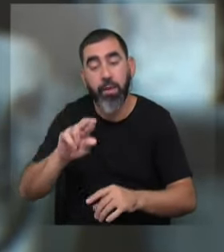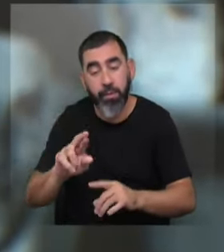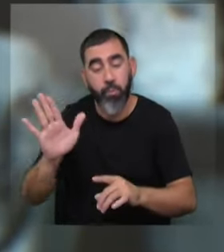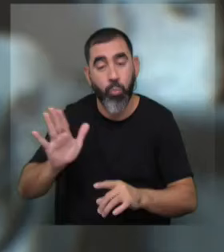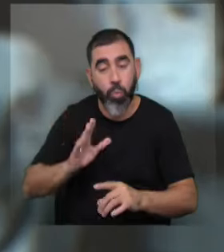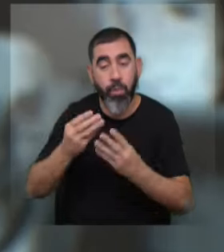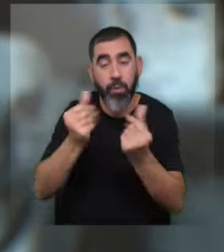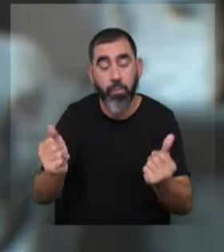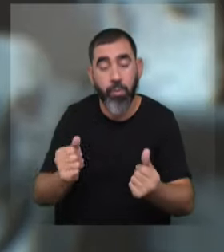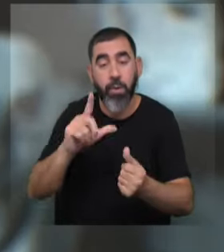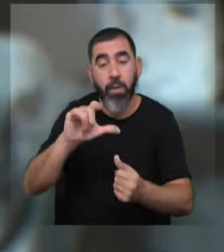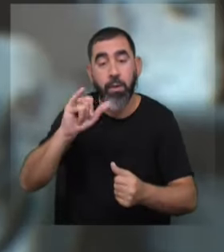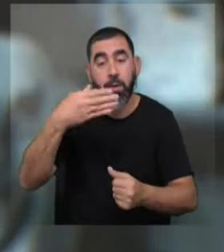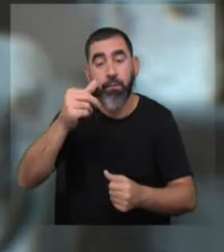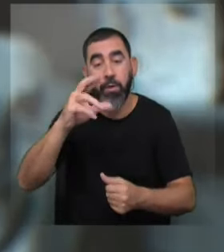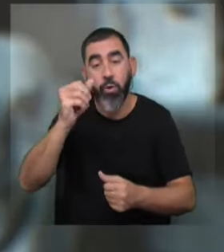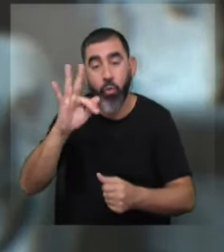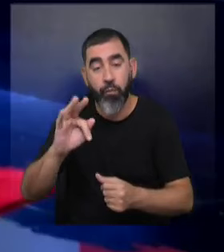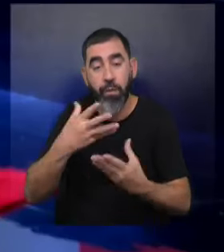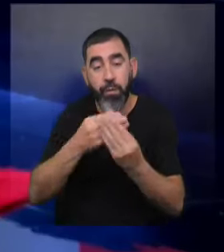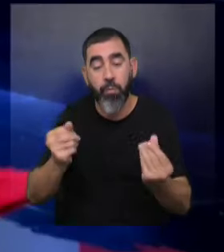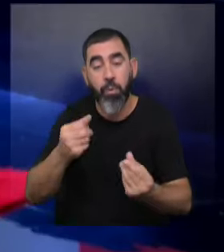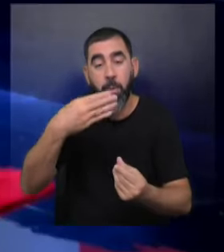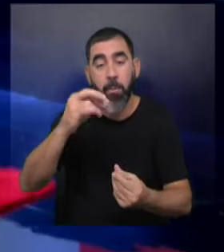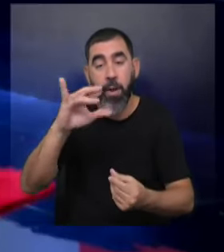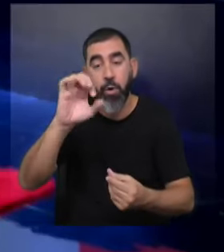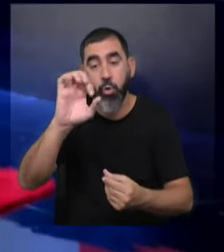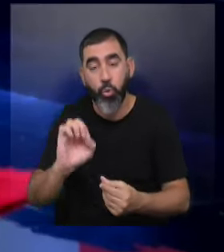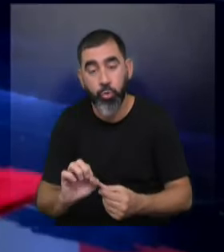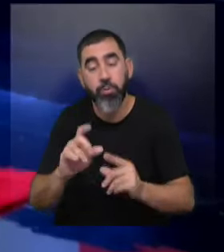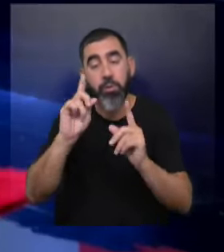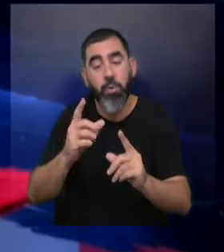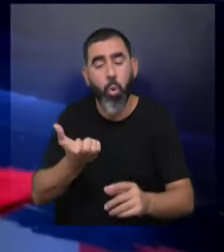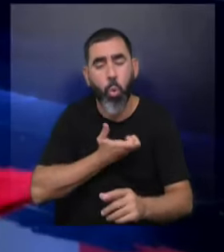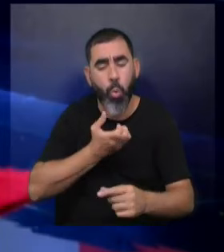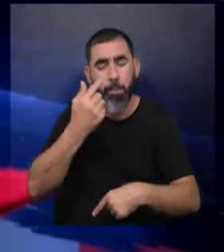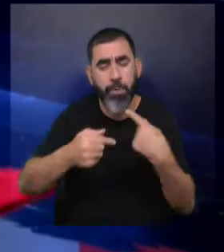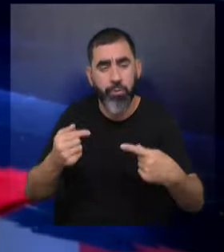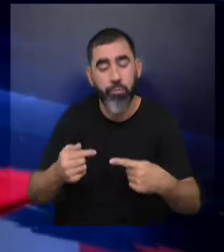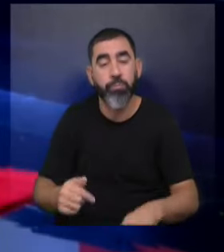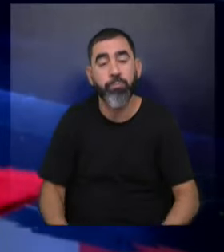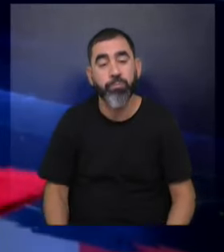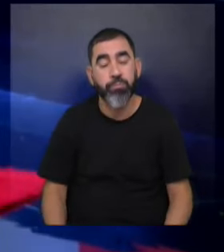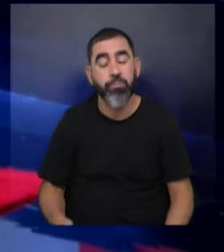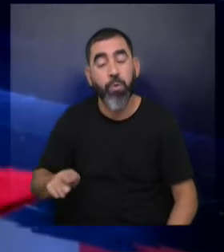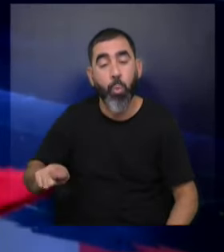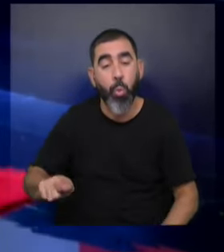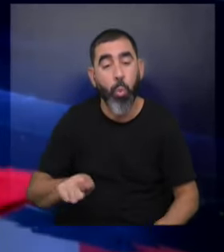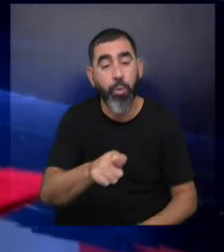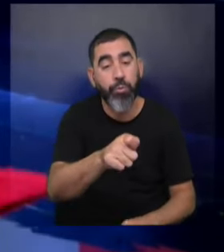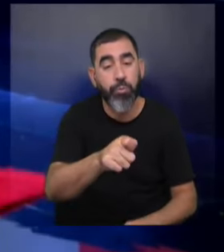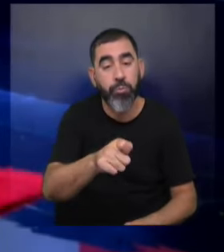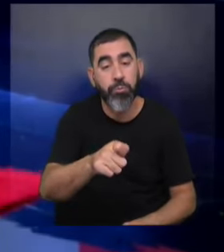de Manuel Lideroff, la desaparición forzada de Washington Barrios y varios homicidios más. En realidad el juicio en sí